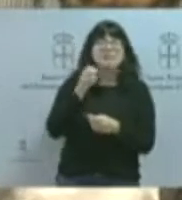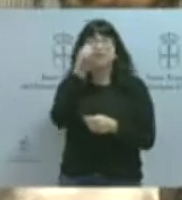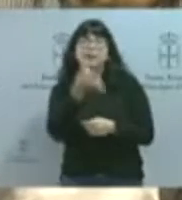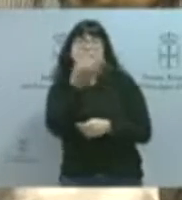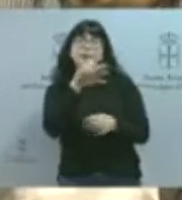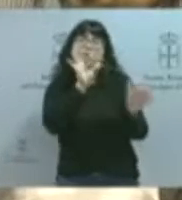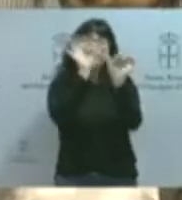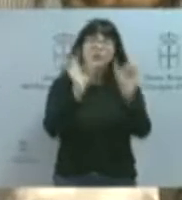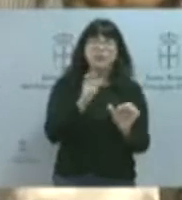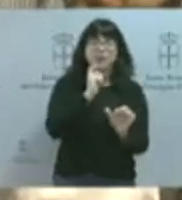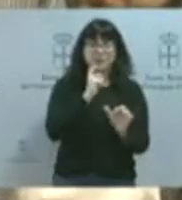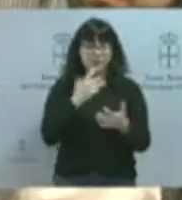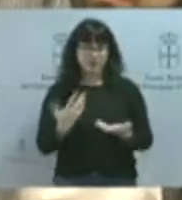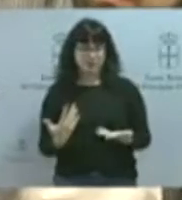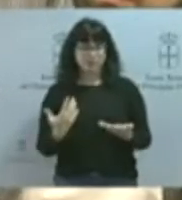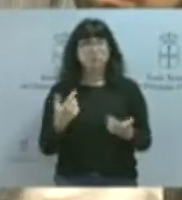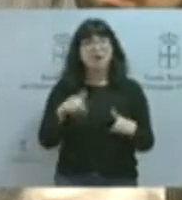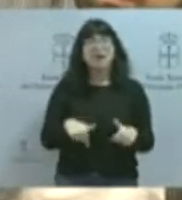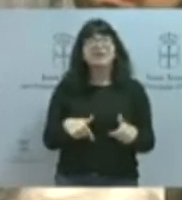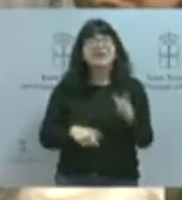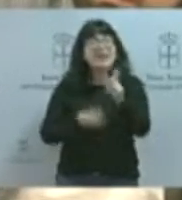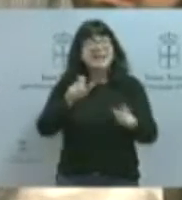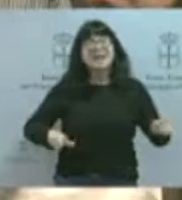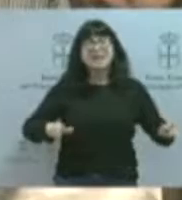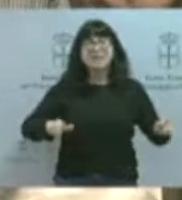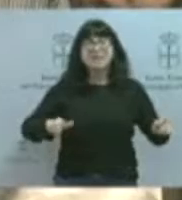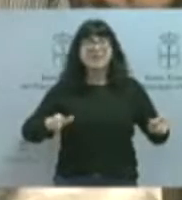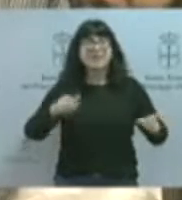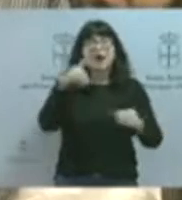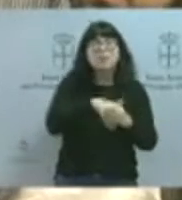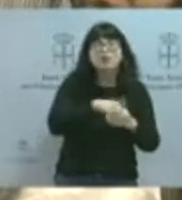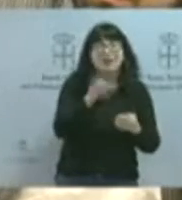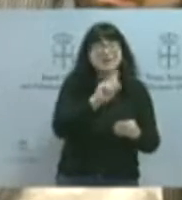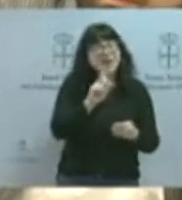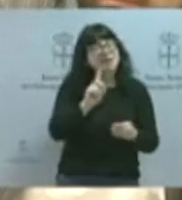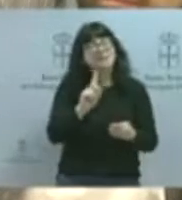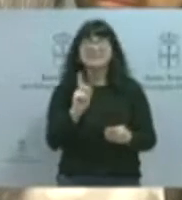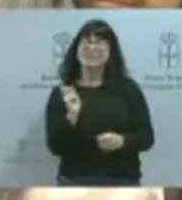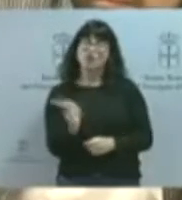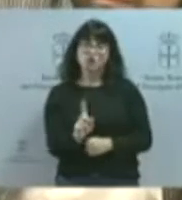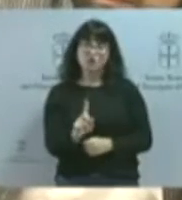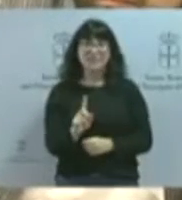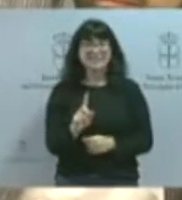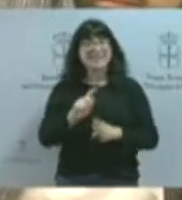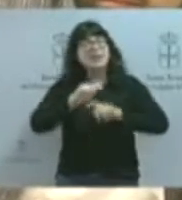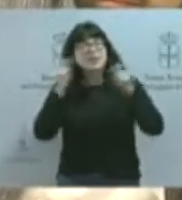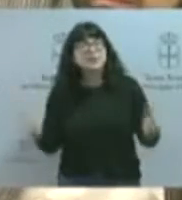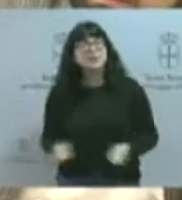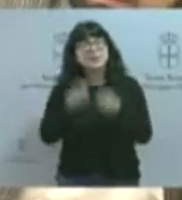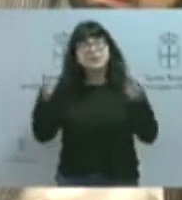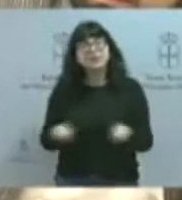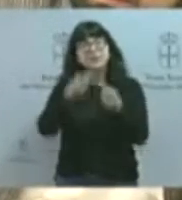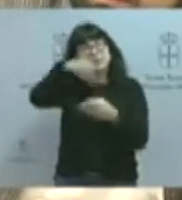una simple fuente de votos. En ese intercambio desigual de votos y propaganda queda ausente el contenido y la constatación permanente de que